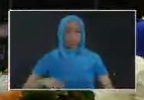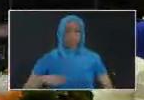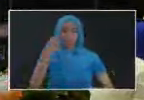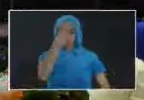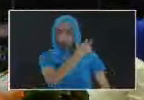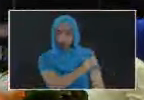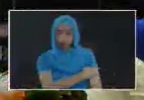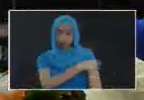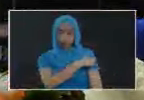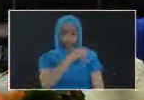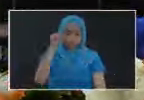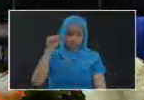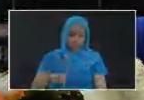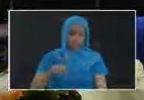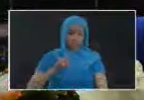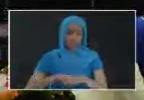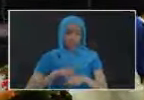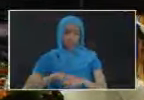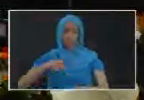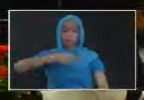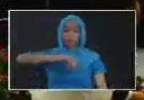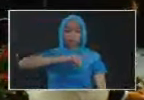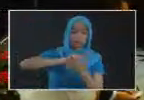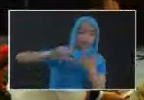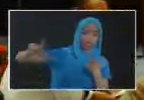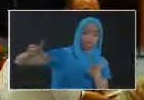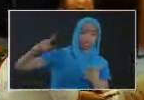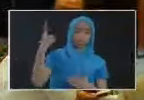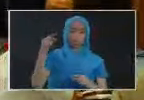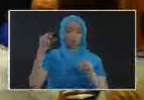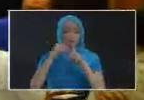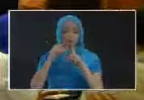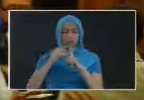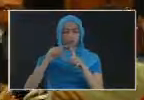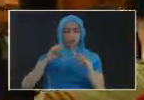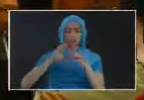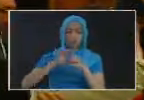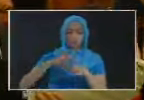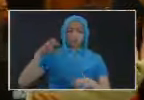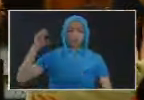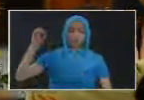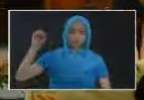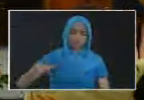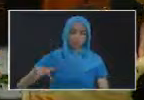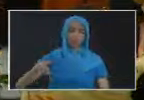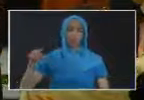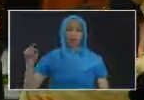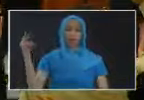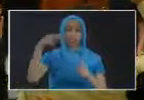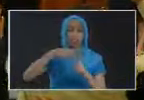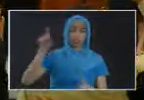este momento, nosotros lanzamos una palabra de bendición hacia donde ellos se encuentran,